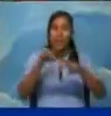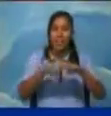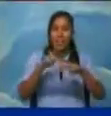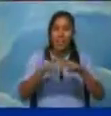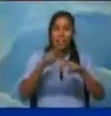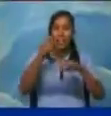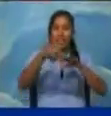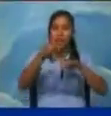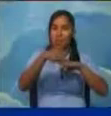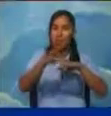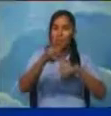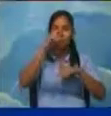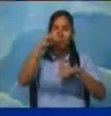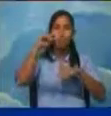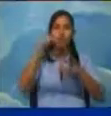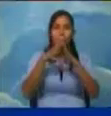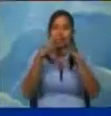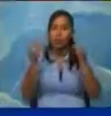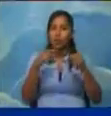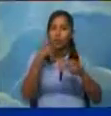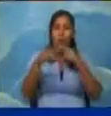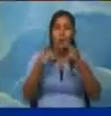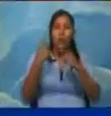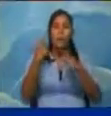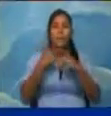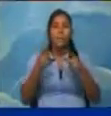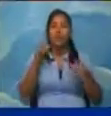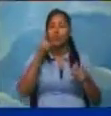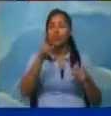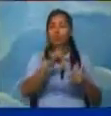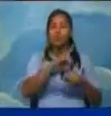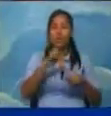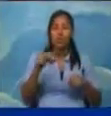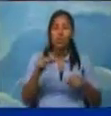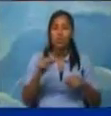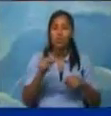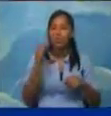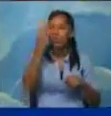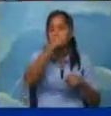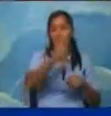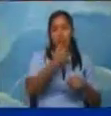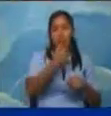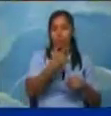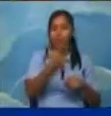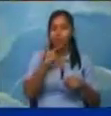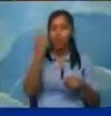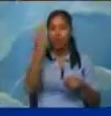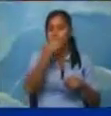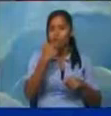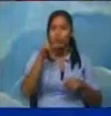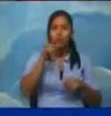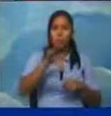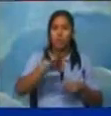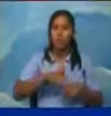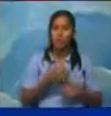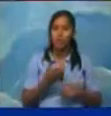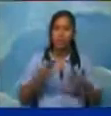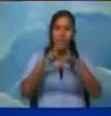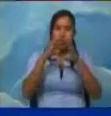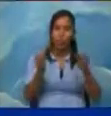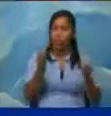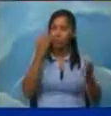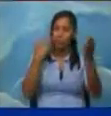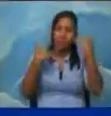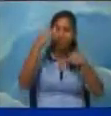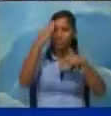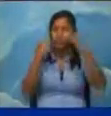ponen las uñas moradas. Pero eso no hermosea el rostro. Tú puedes echarte todos los barnices,